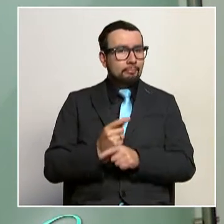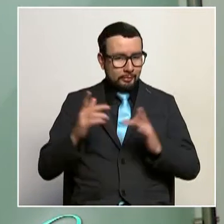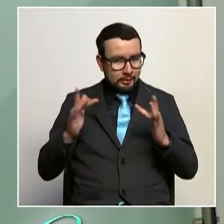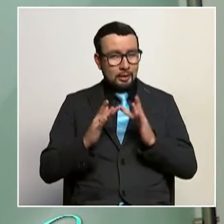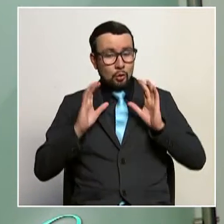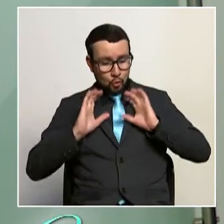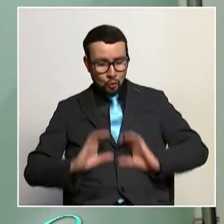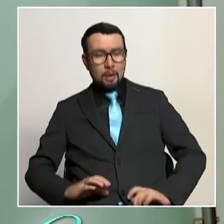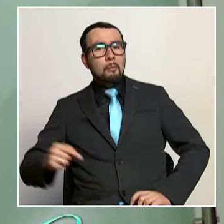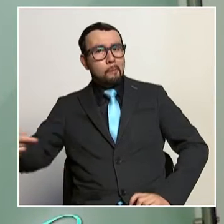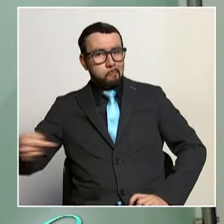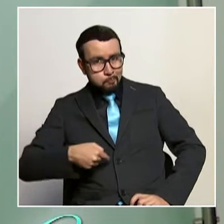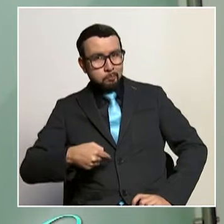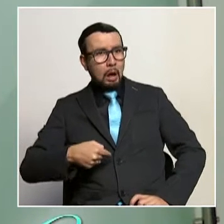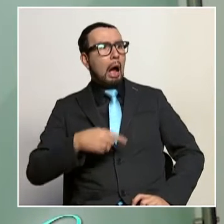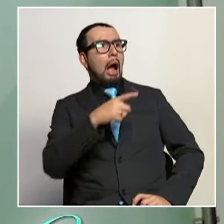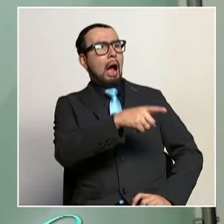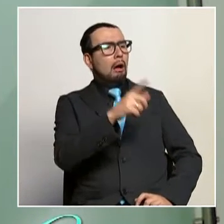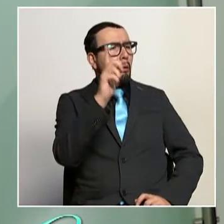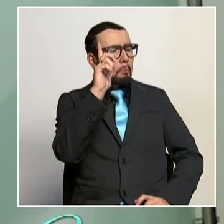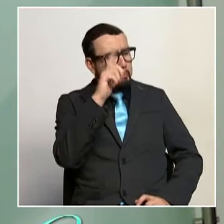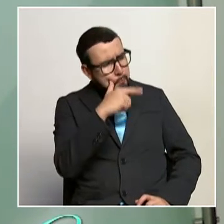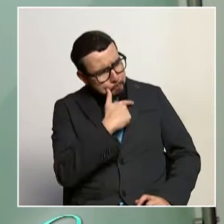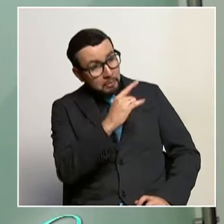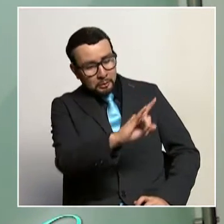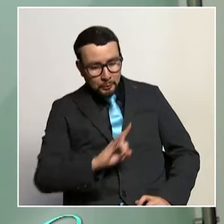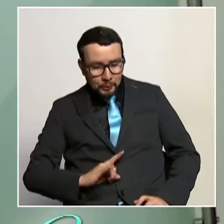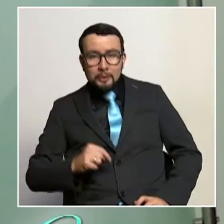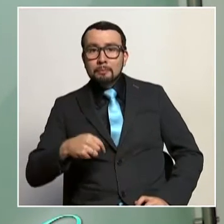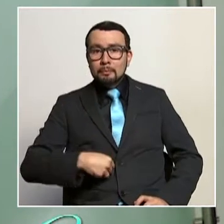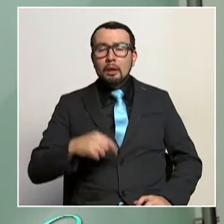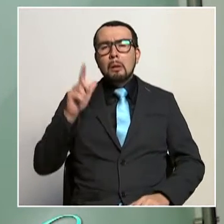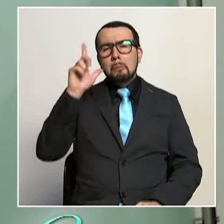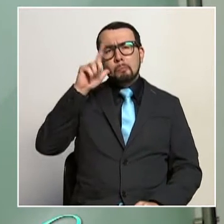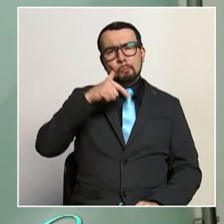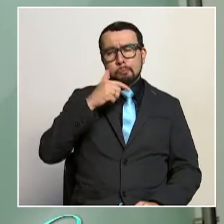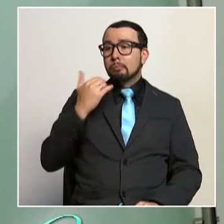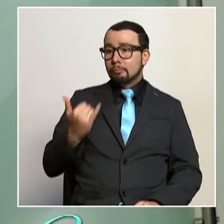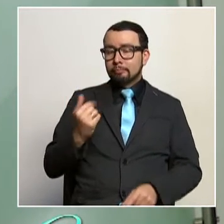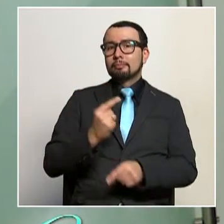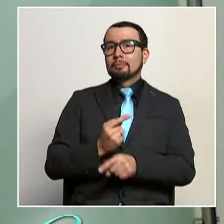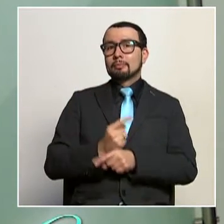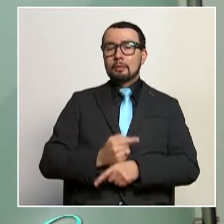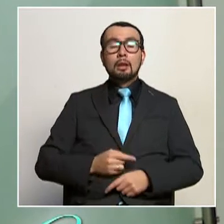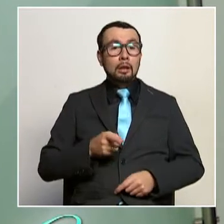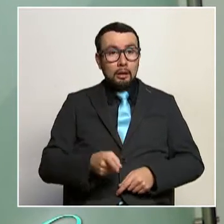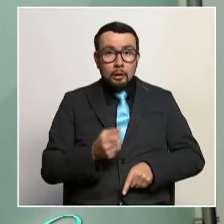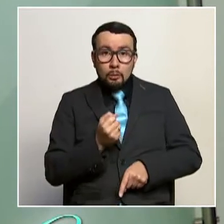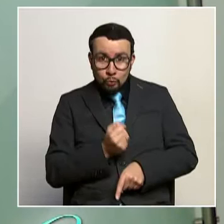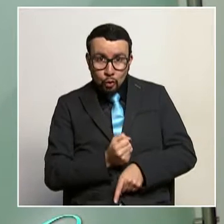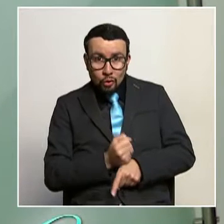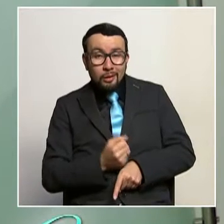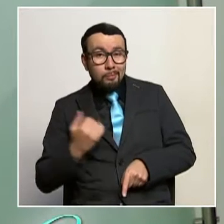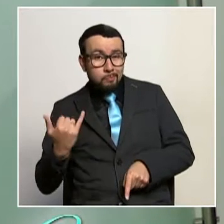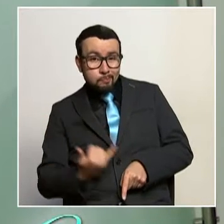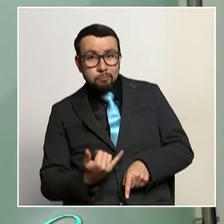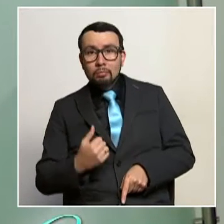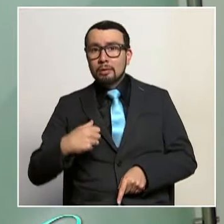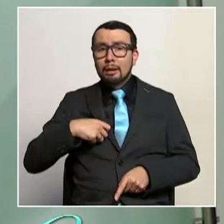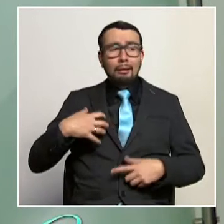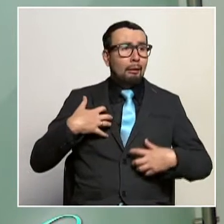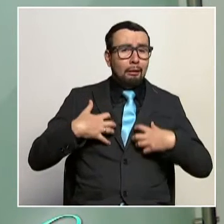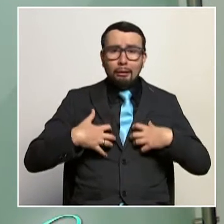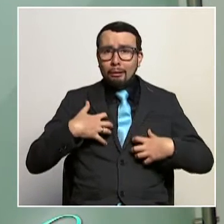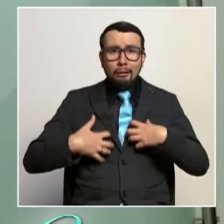de su intestino, porque el intestino maneja una emoción que se llama la tristeza y la próstata maneja una emoción que se llama el miedo.